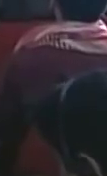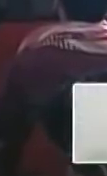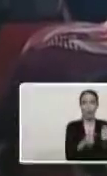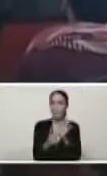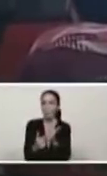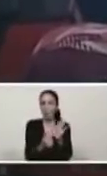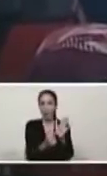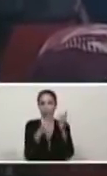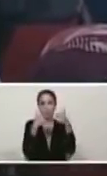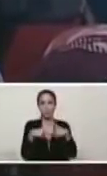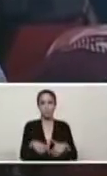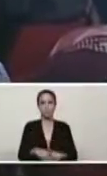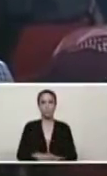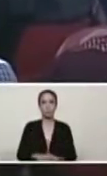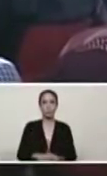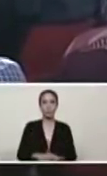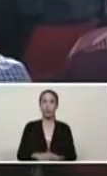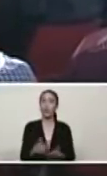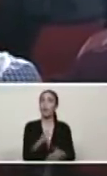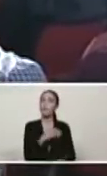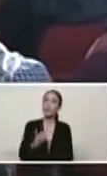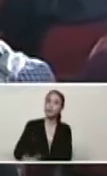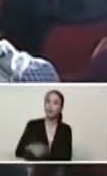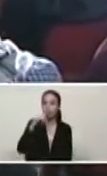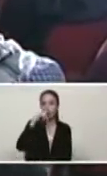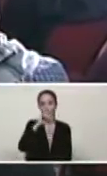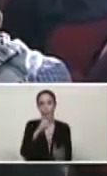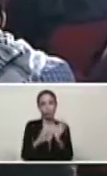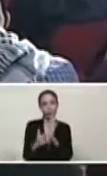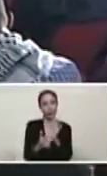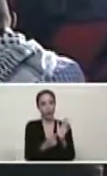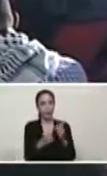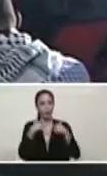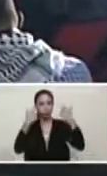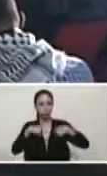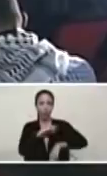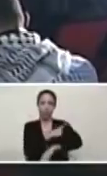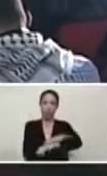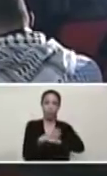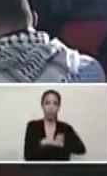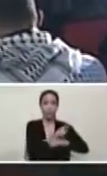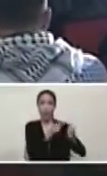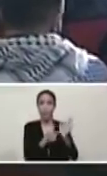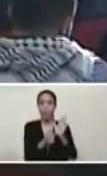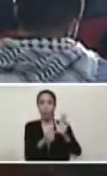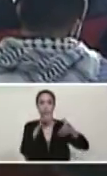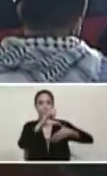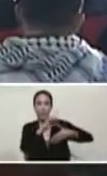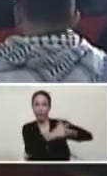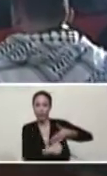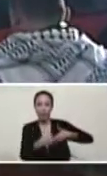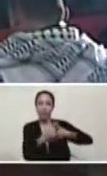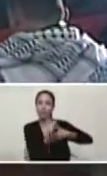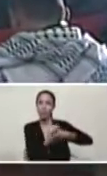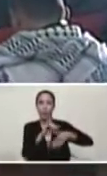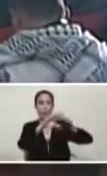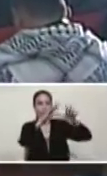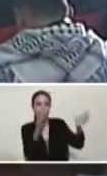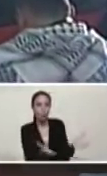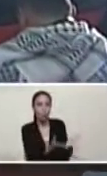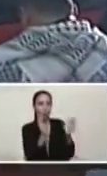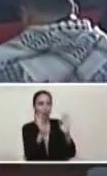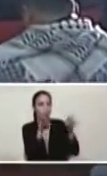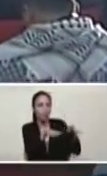es un ejemplo de resistencia, es un ejemplo no solamente para América Latina, sino para todos los países del